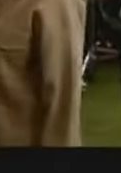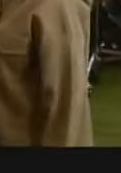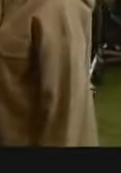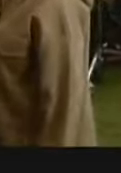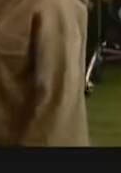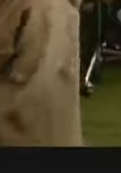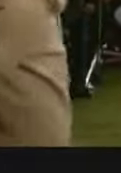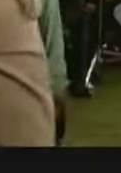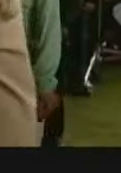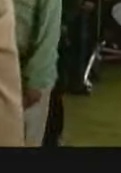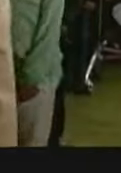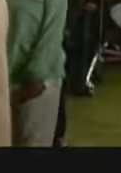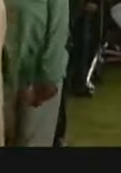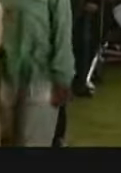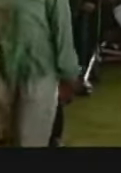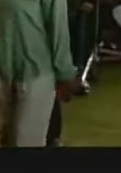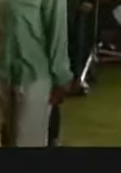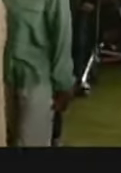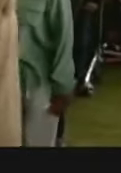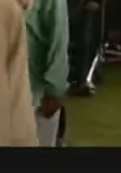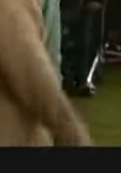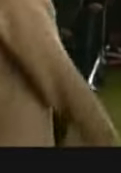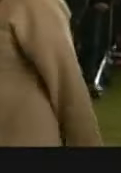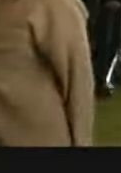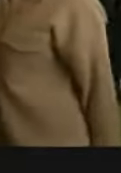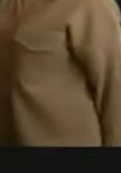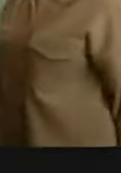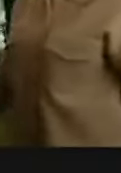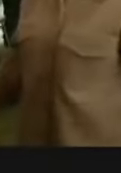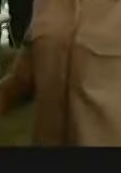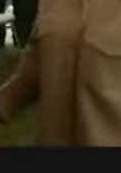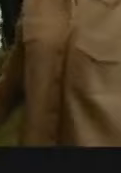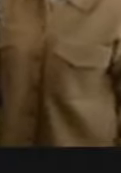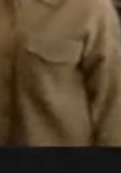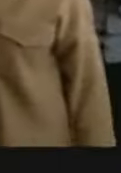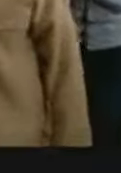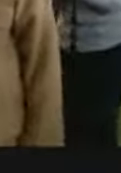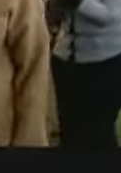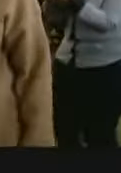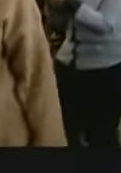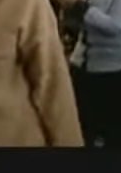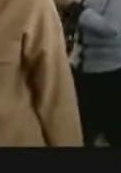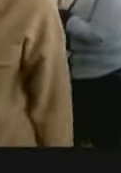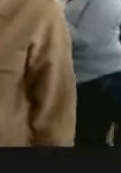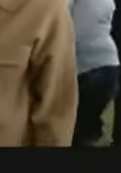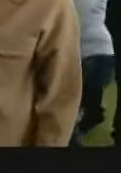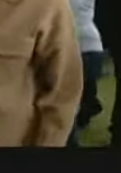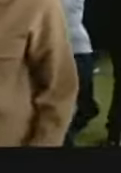Ay, comadre, ay, comadre, ay, comadre, ay, comadre, mueva los pies.